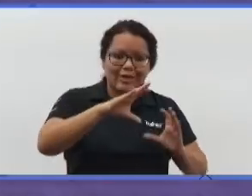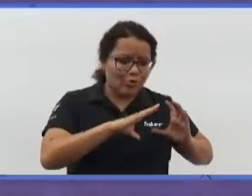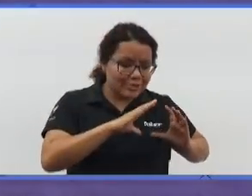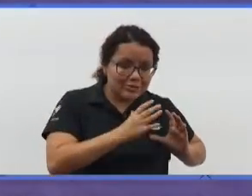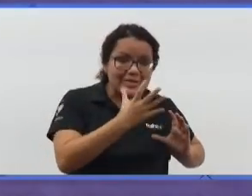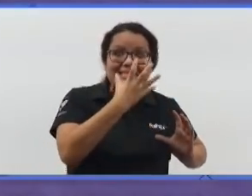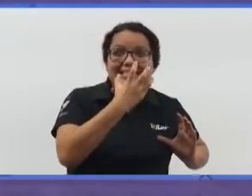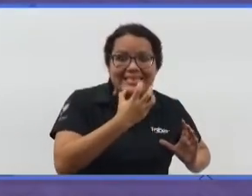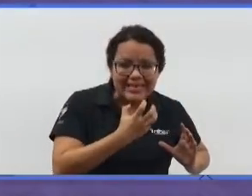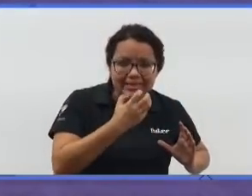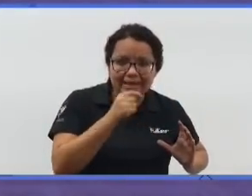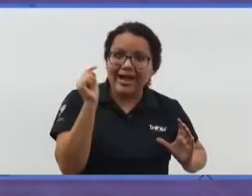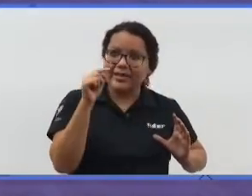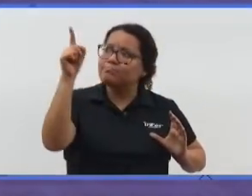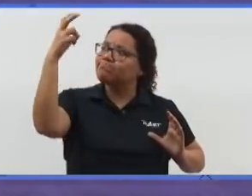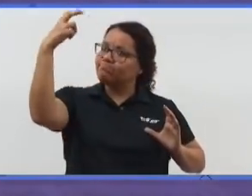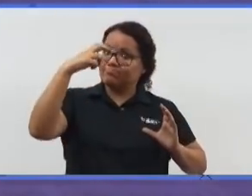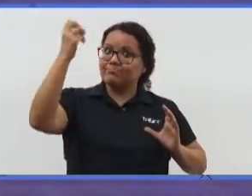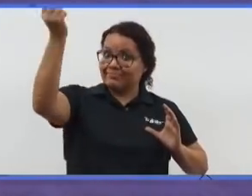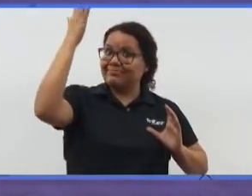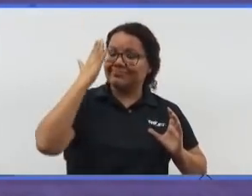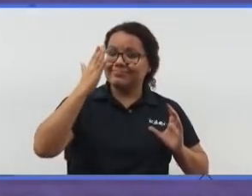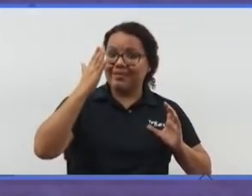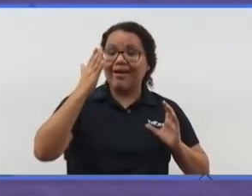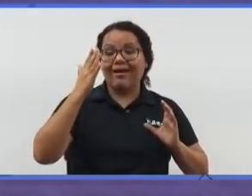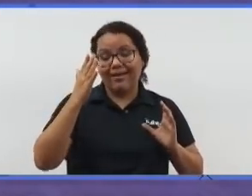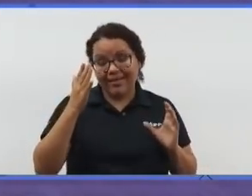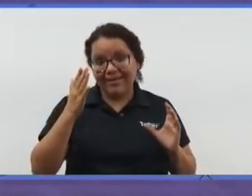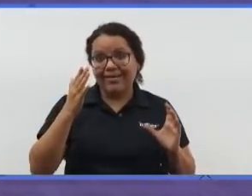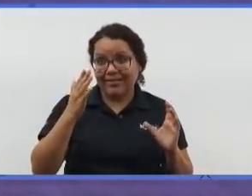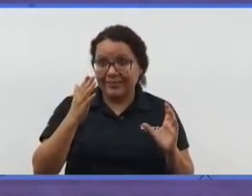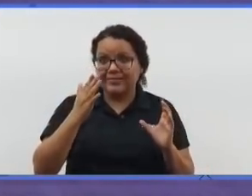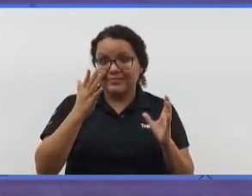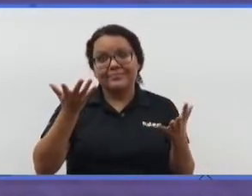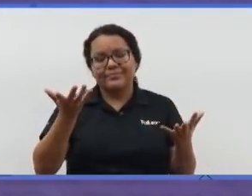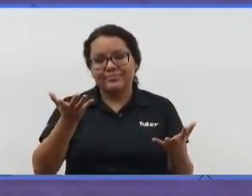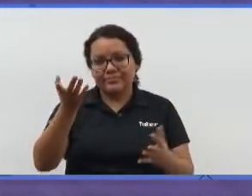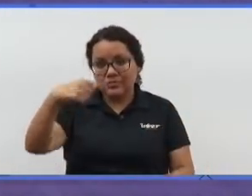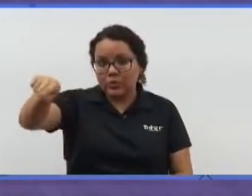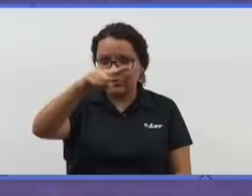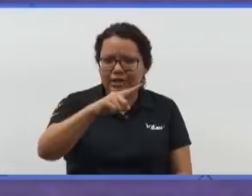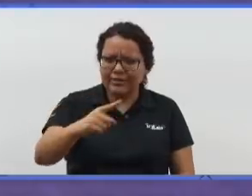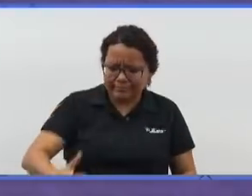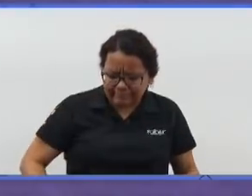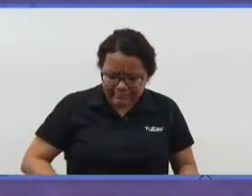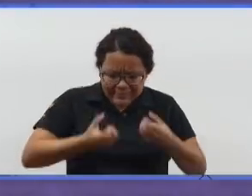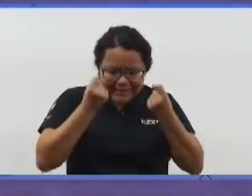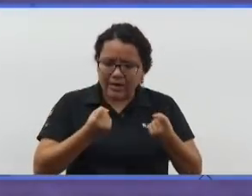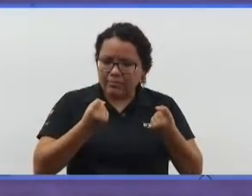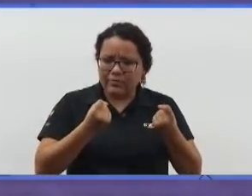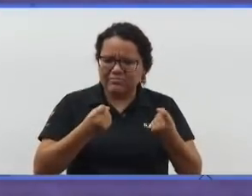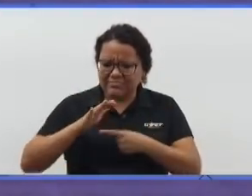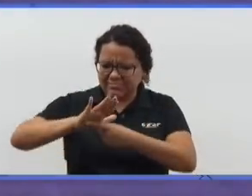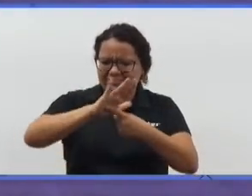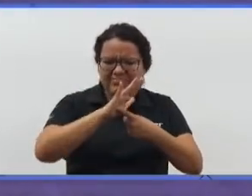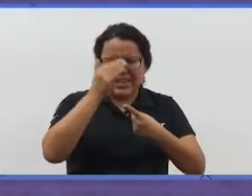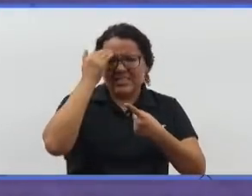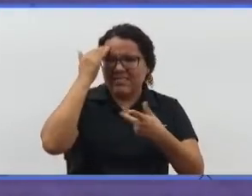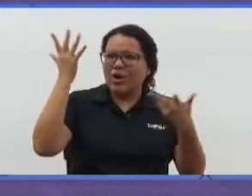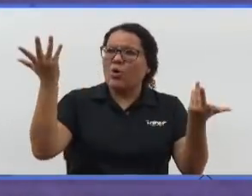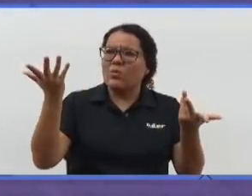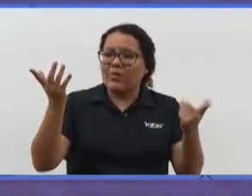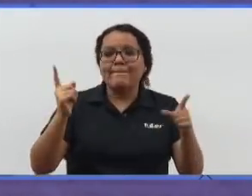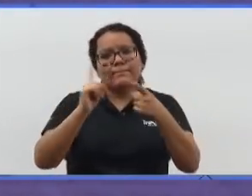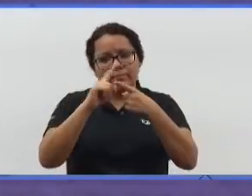corazón no estás tarde una evidencia de que tú eres salvo además de la gratitud